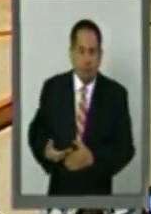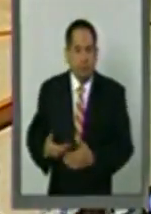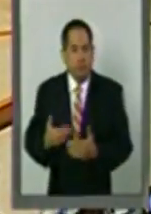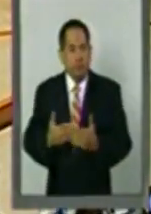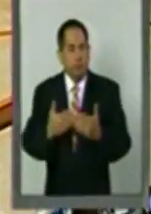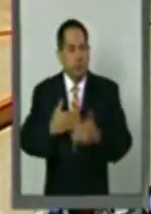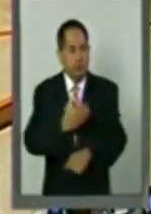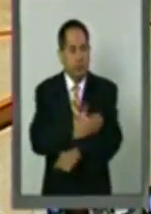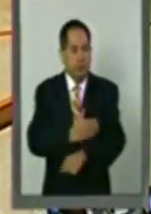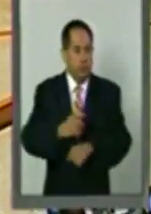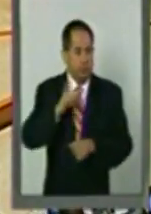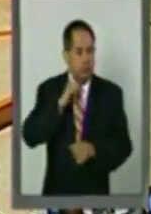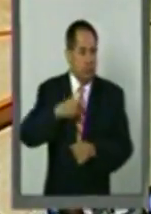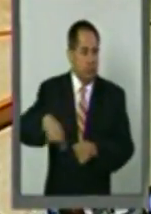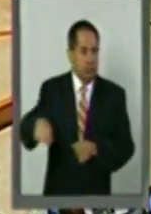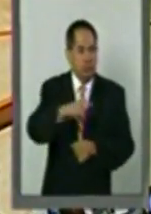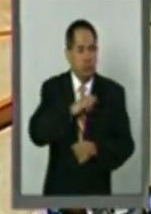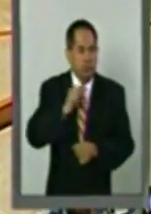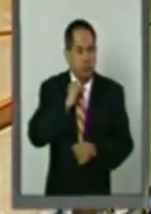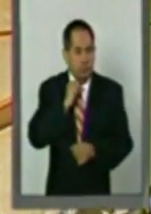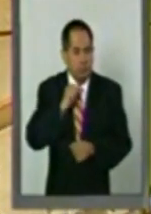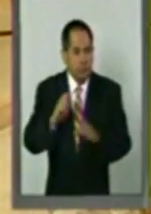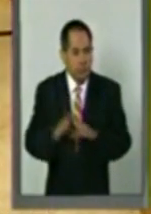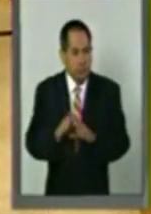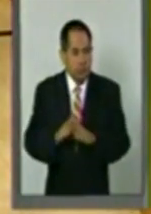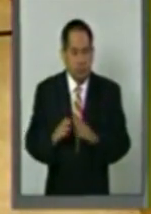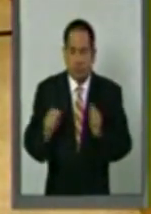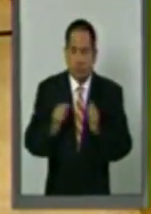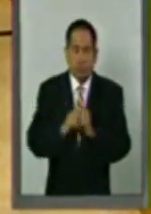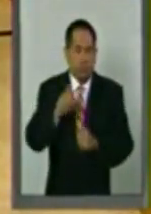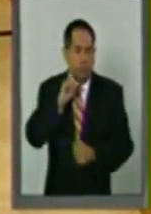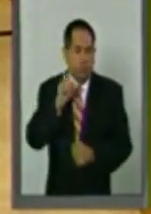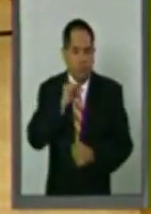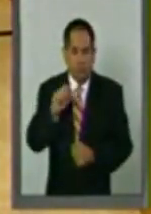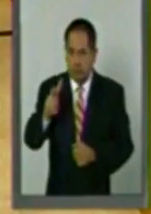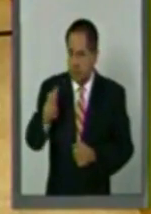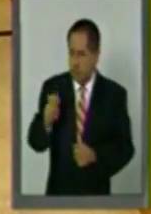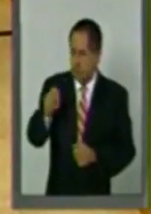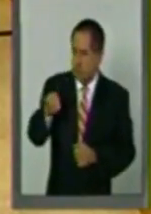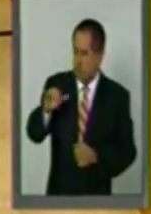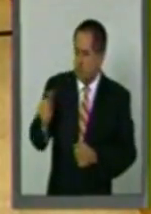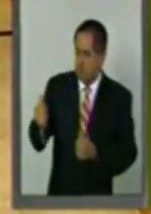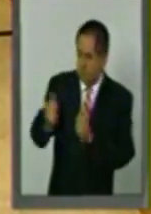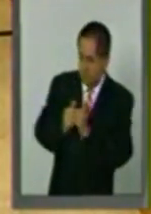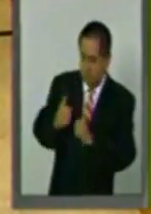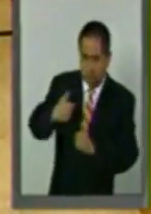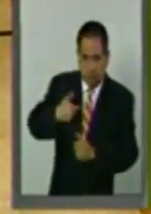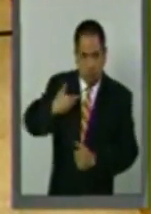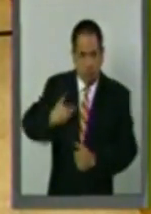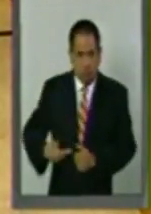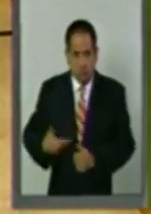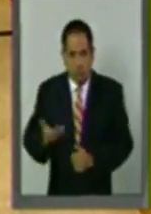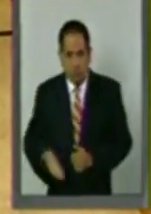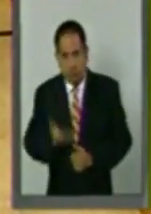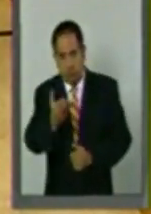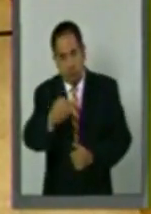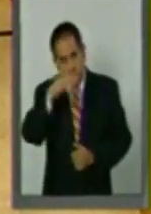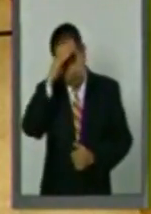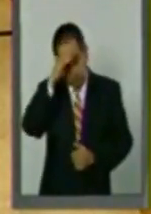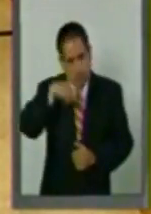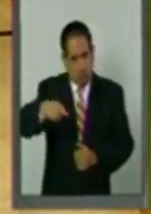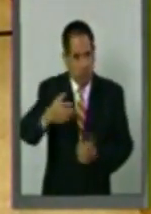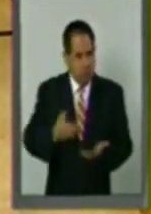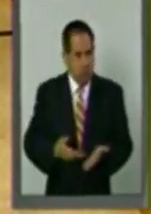Compañeras senadoras, compañeros senadores, a nombre de la senadora Verónica Martínez y a nombre propio, someto a su consideración la